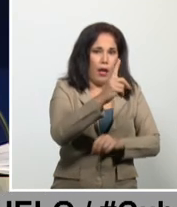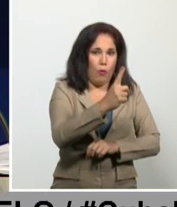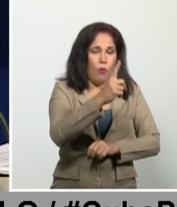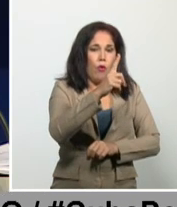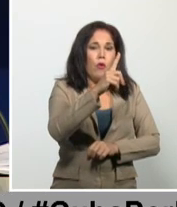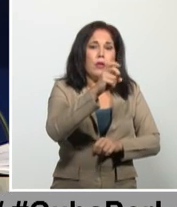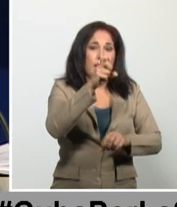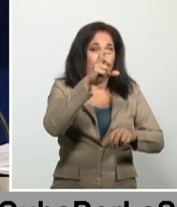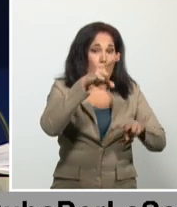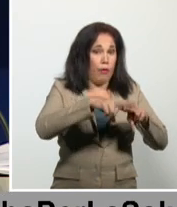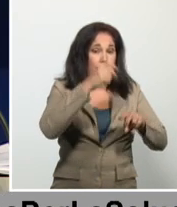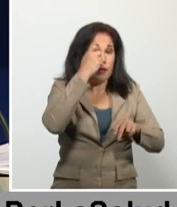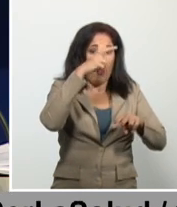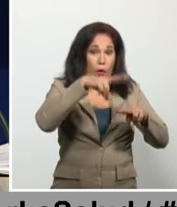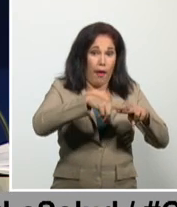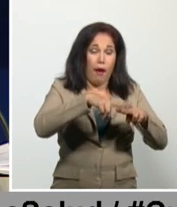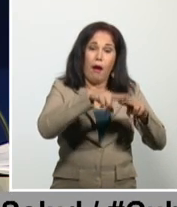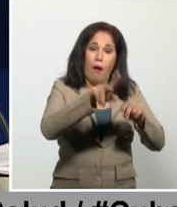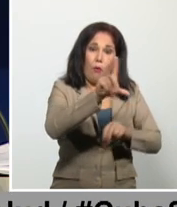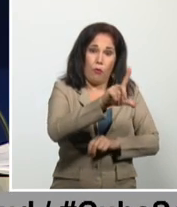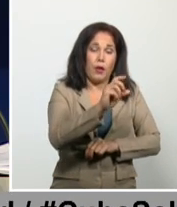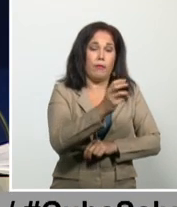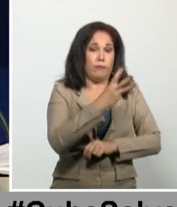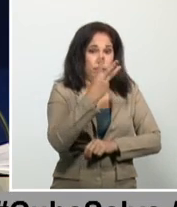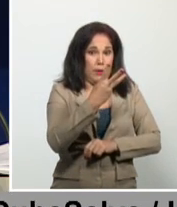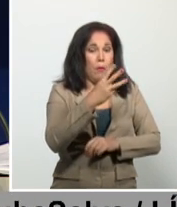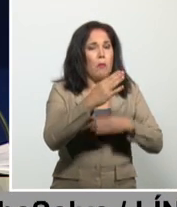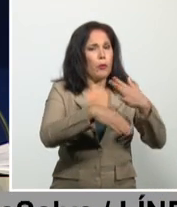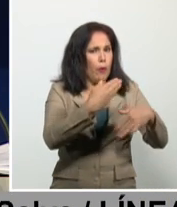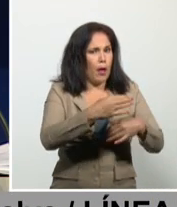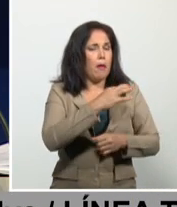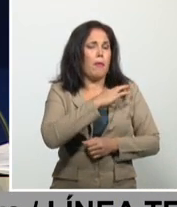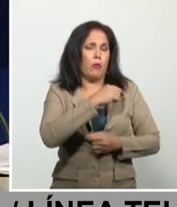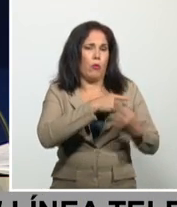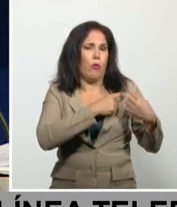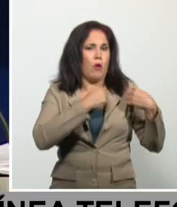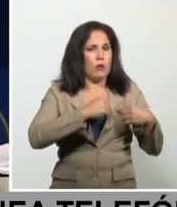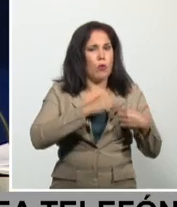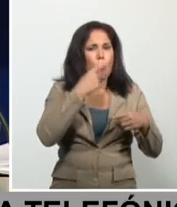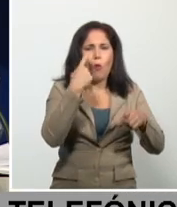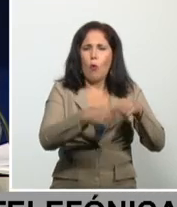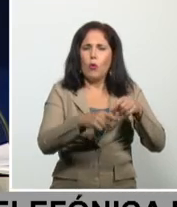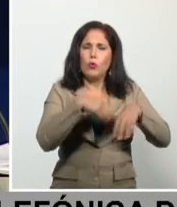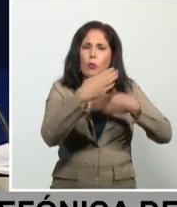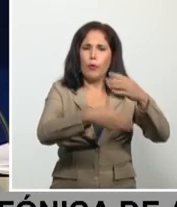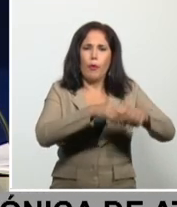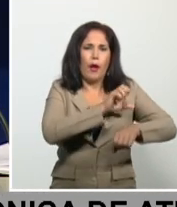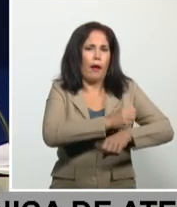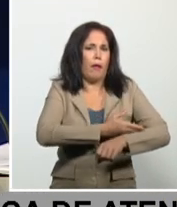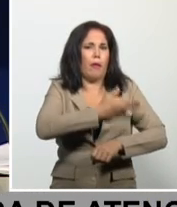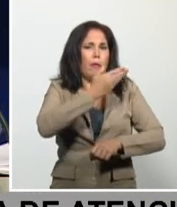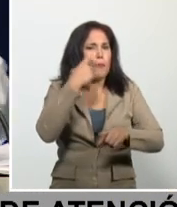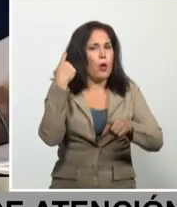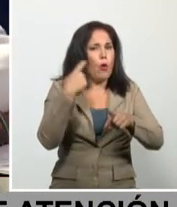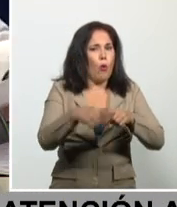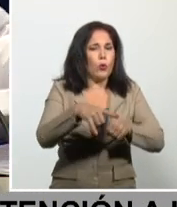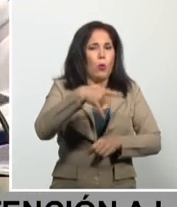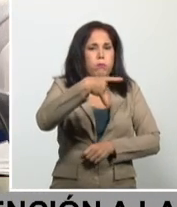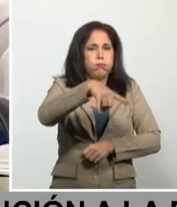Holguín. Y 1 tiene asociado una cardiopatía isquémica, 1 hipertensión arterial y 1